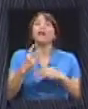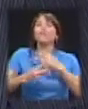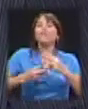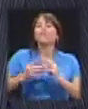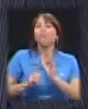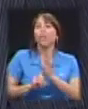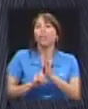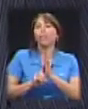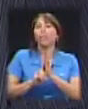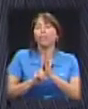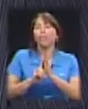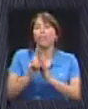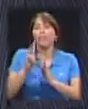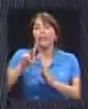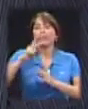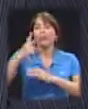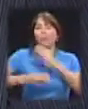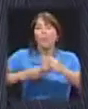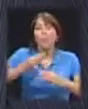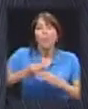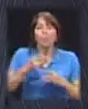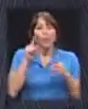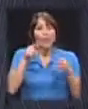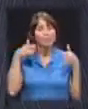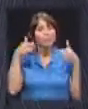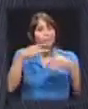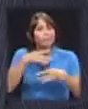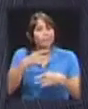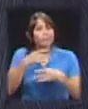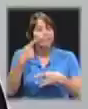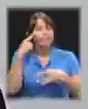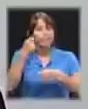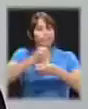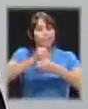el empleo, tenía inquietudes